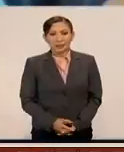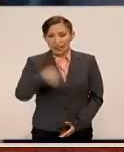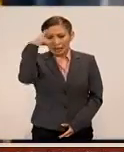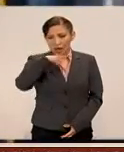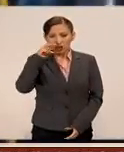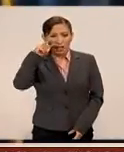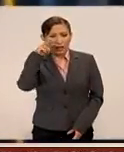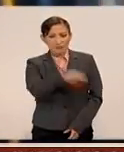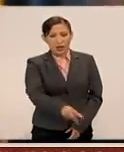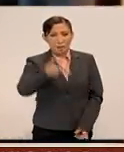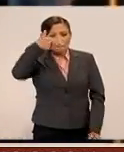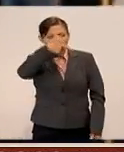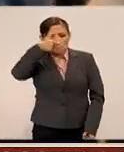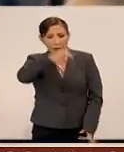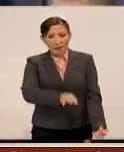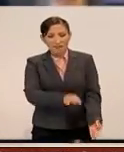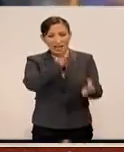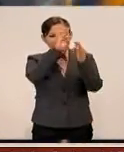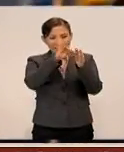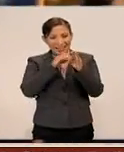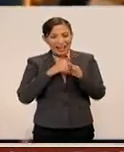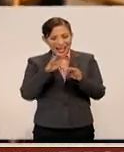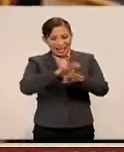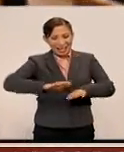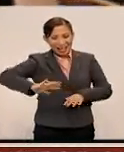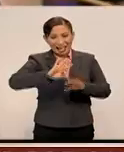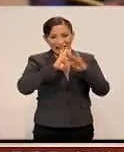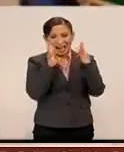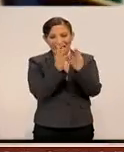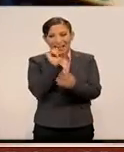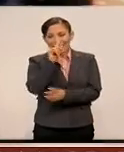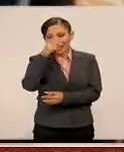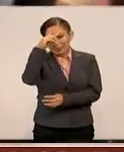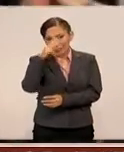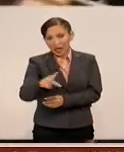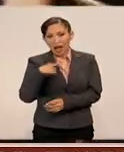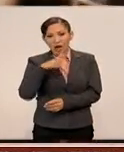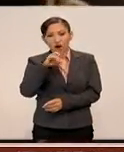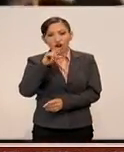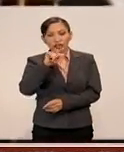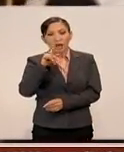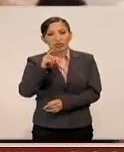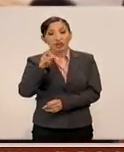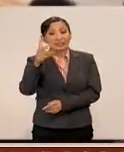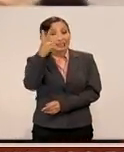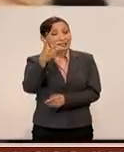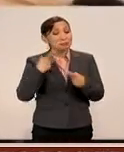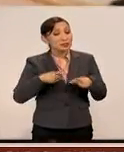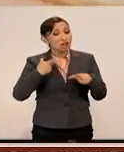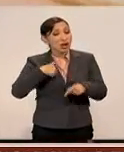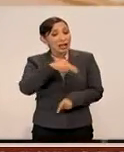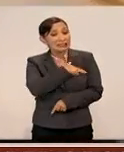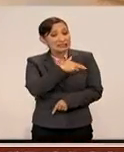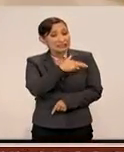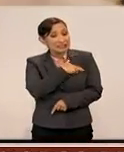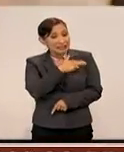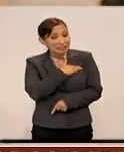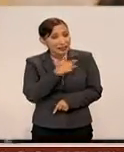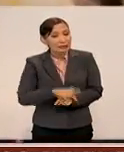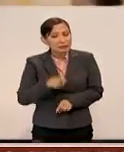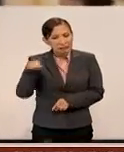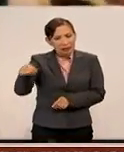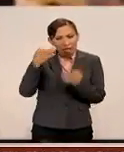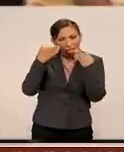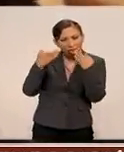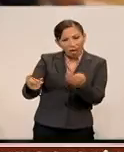Anoche se registró una balacera frente a la Arena México, ubicada en la colonia Doctores de la Ciudad de México, en la que tres personas resultaron heridas. De acuerdo